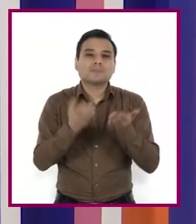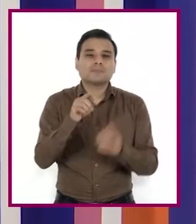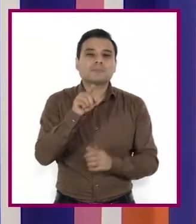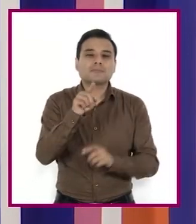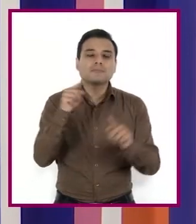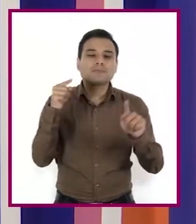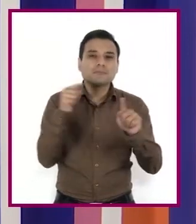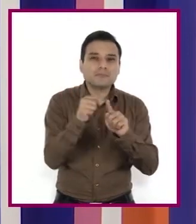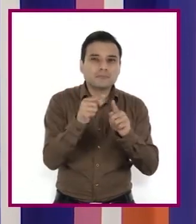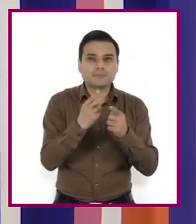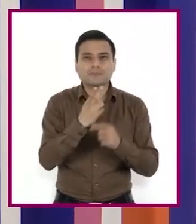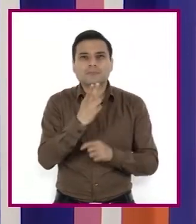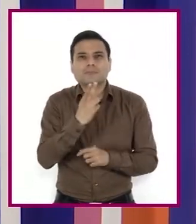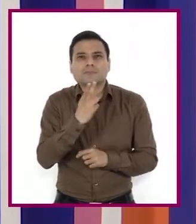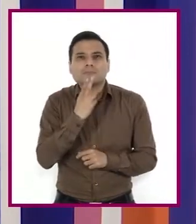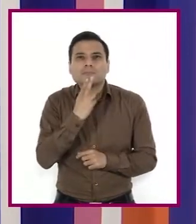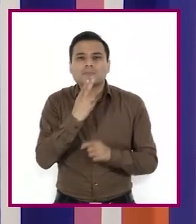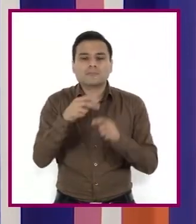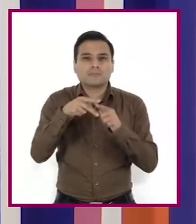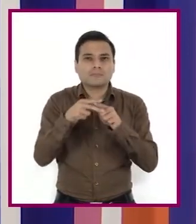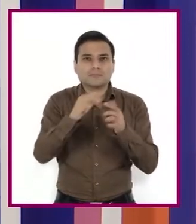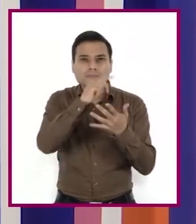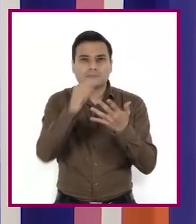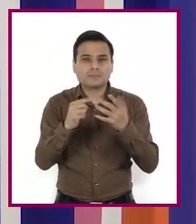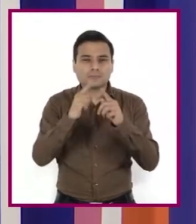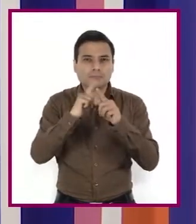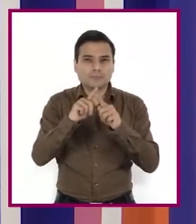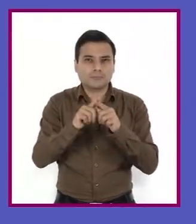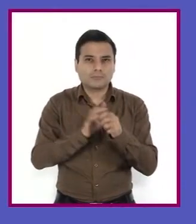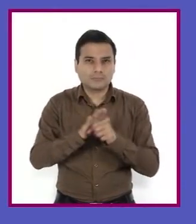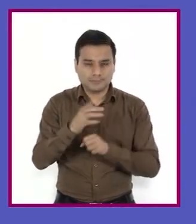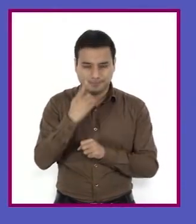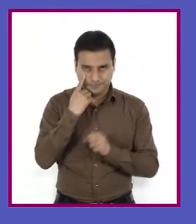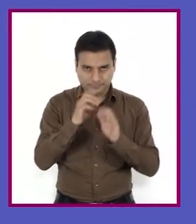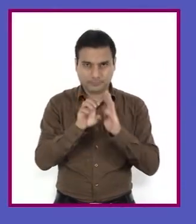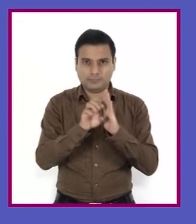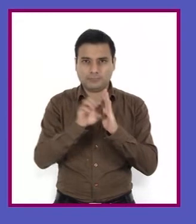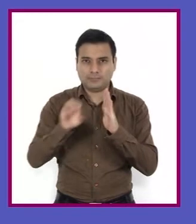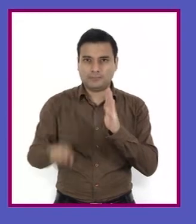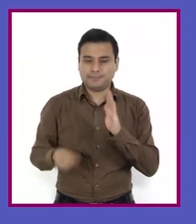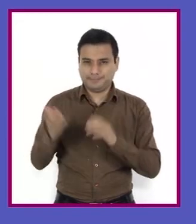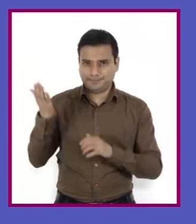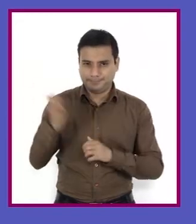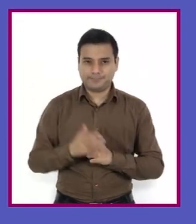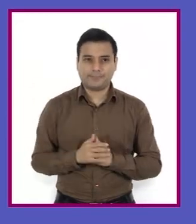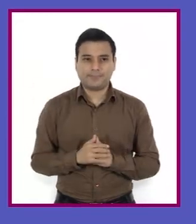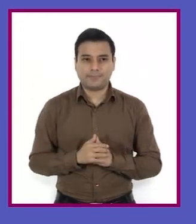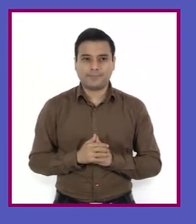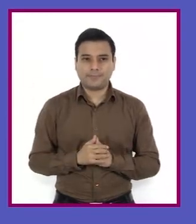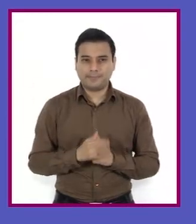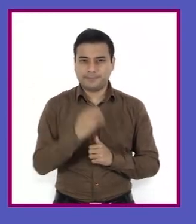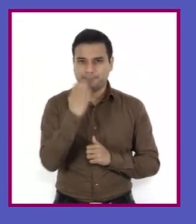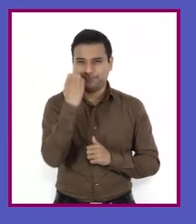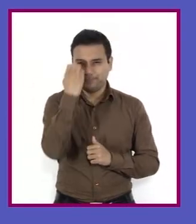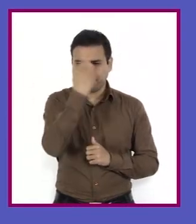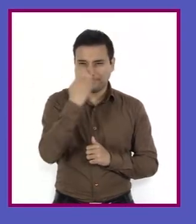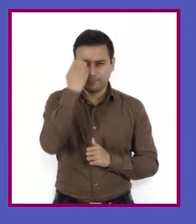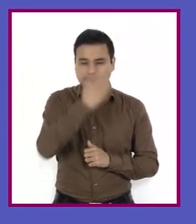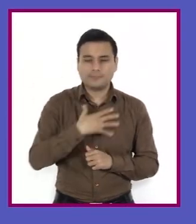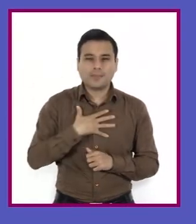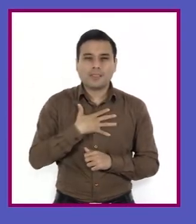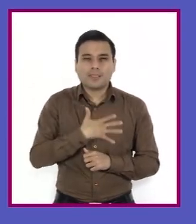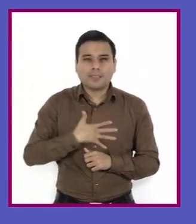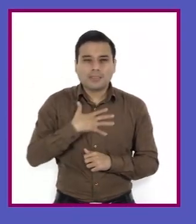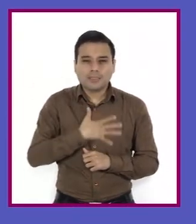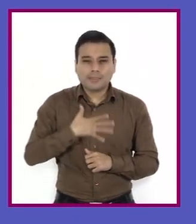las herramientas que utilicemos para lograrla. Veamos. Un análisis exploratorio. Busca